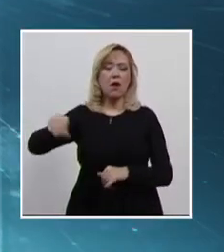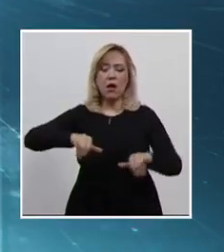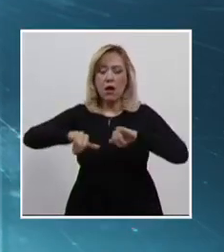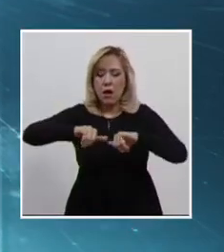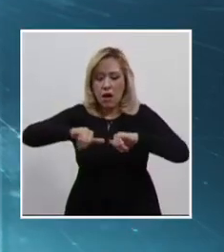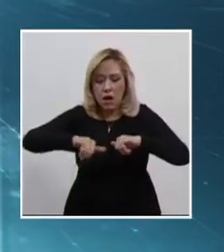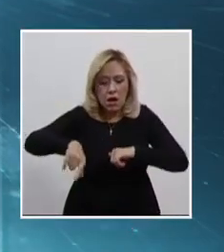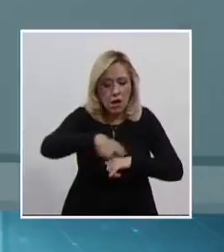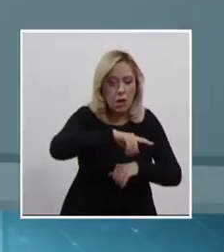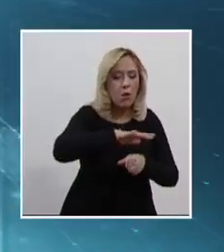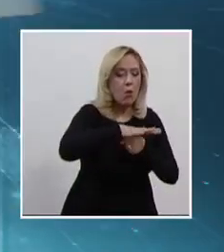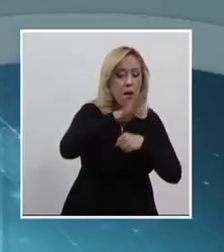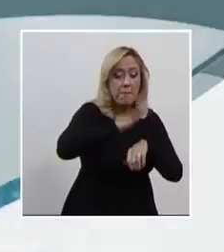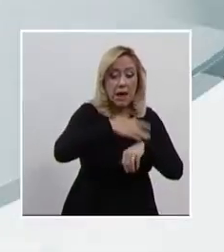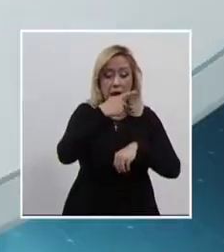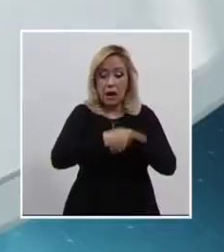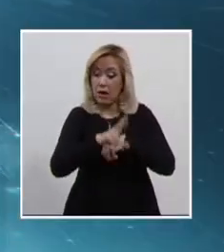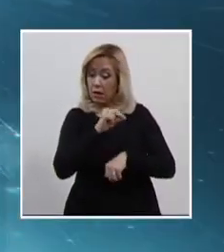Riesgos Municipales.